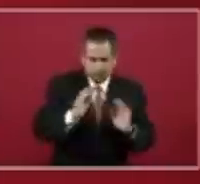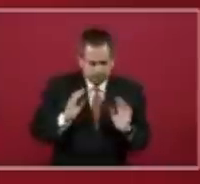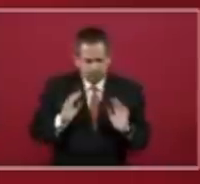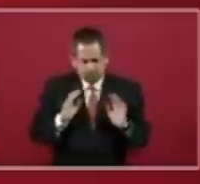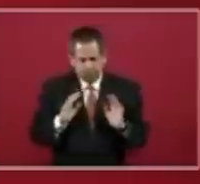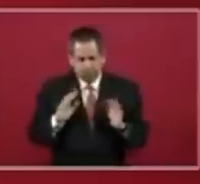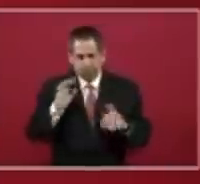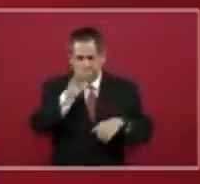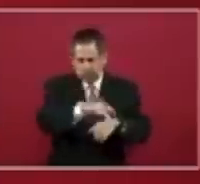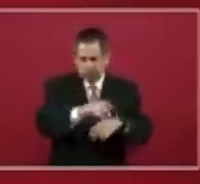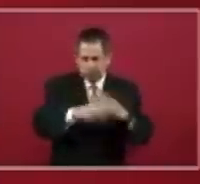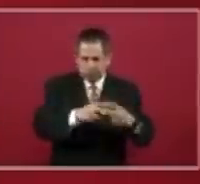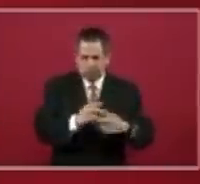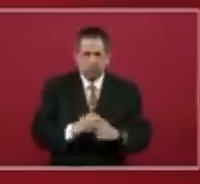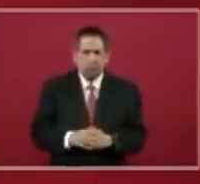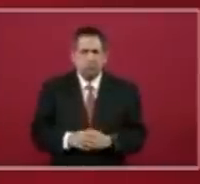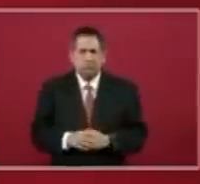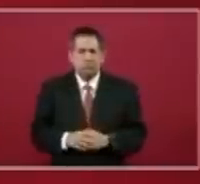voy.